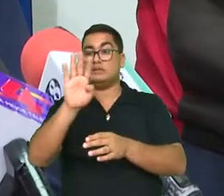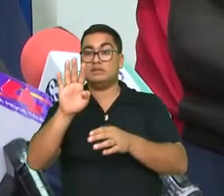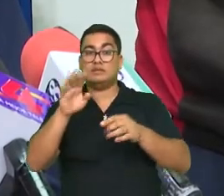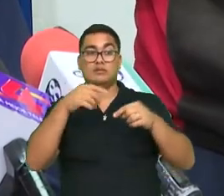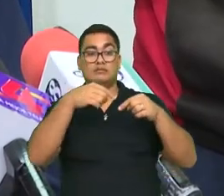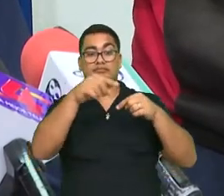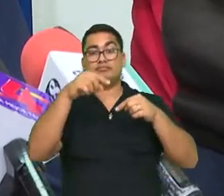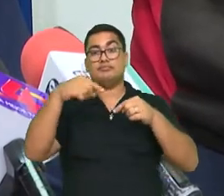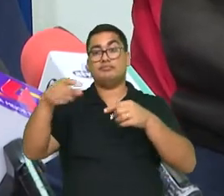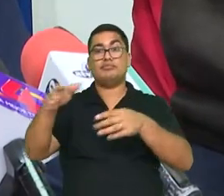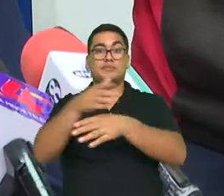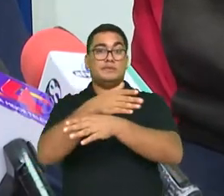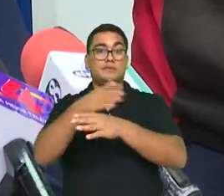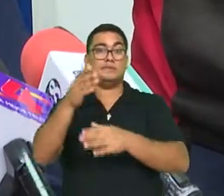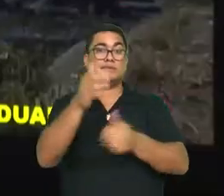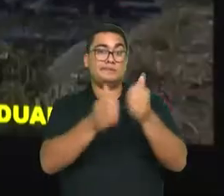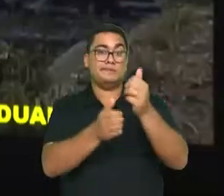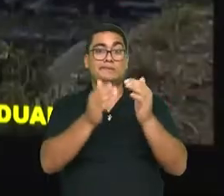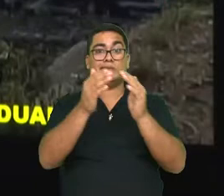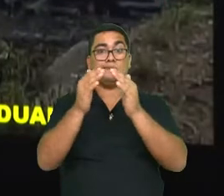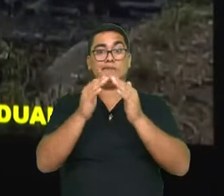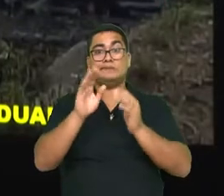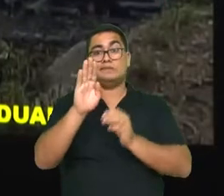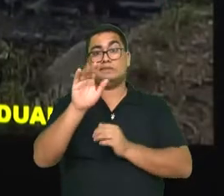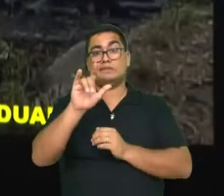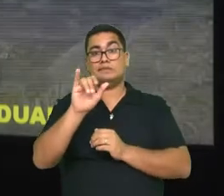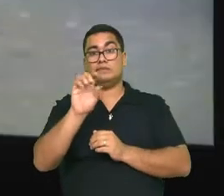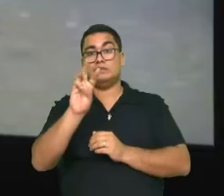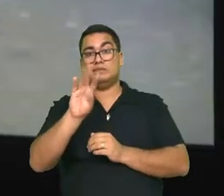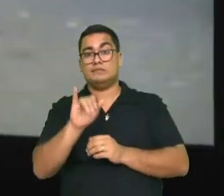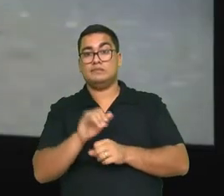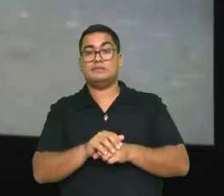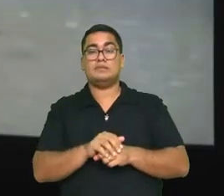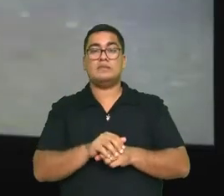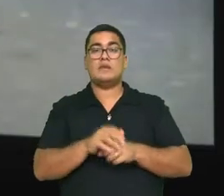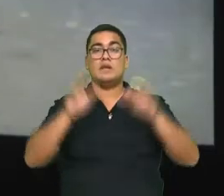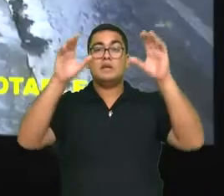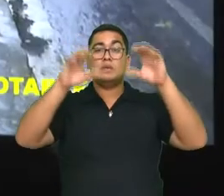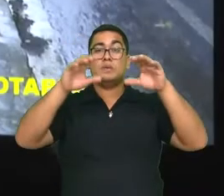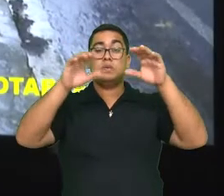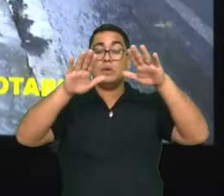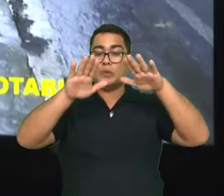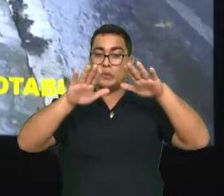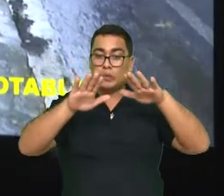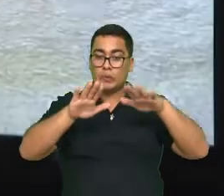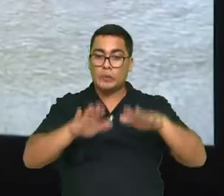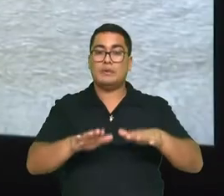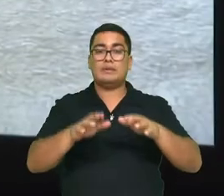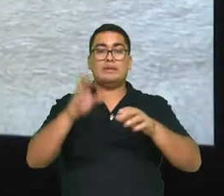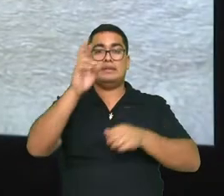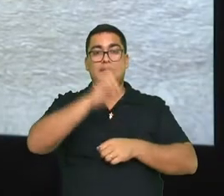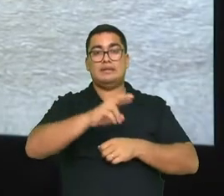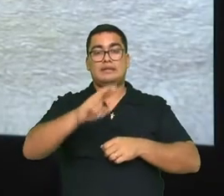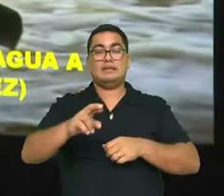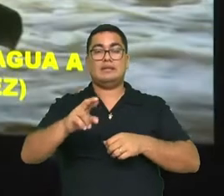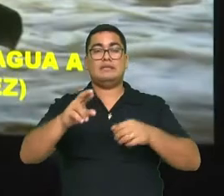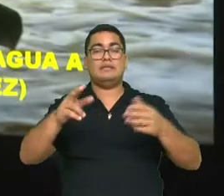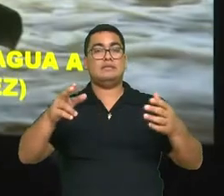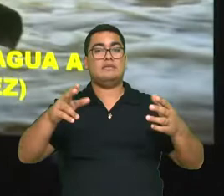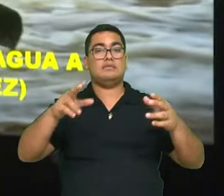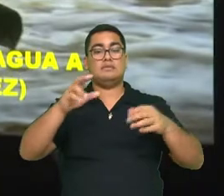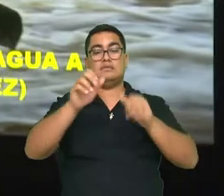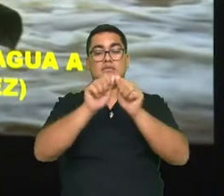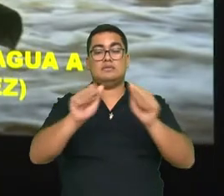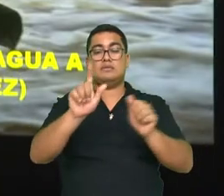galones aproximadamente en la ciudad de Bilwi. De disminuir las precipitaciones en Rivas, Santo Tomás, Nueva Segovia, Jinotega y